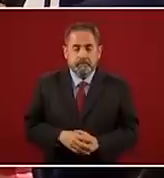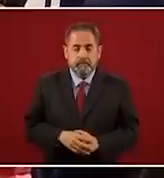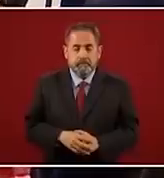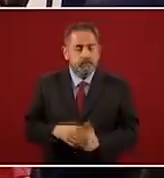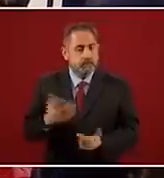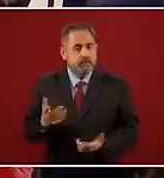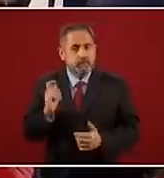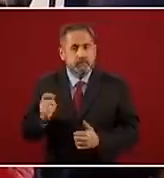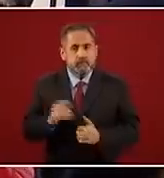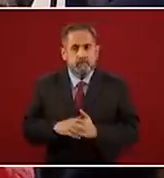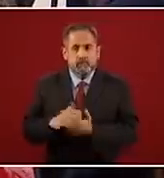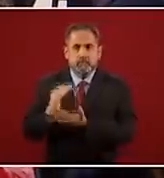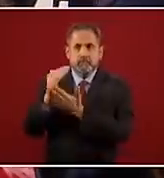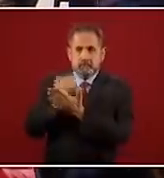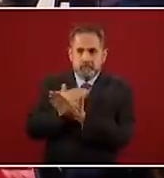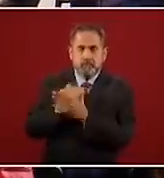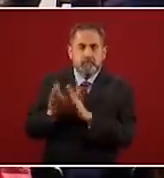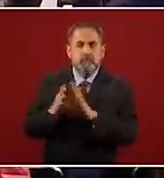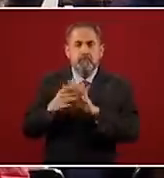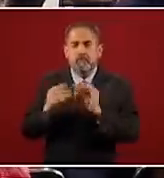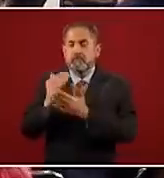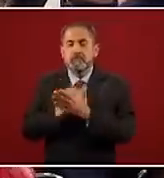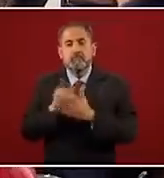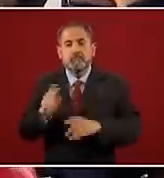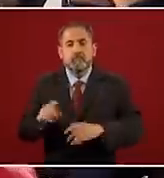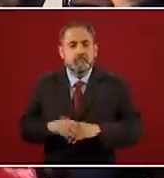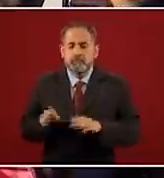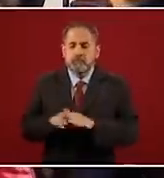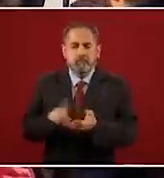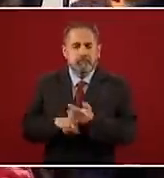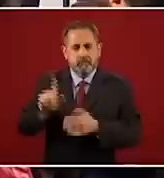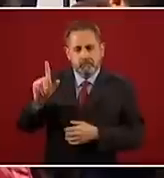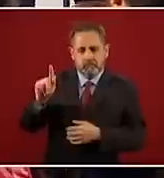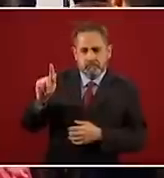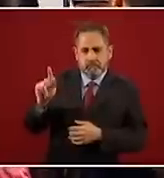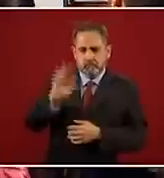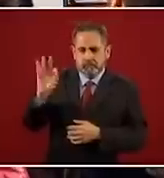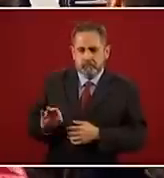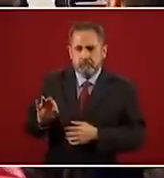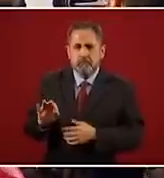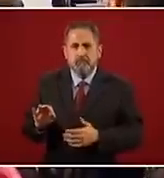O sea que ha habido una reducción en efecto como del 70%.